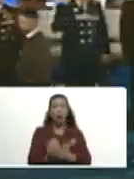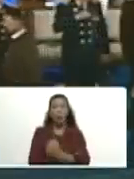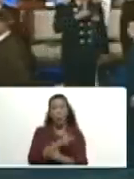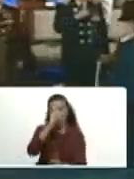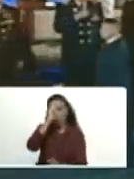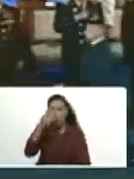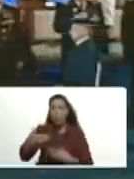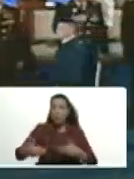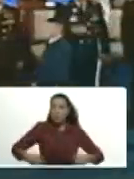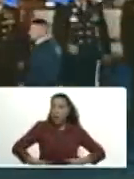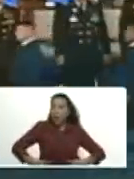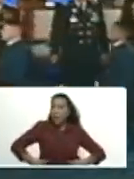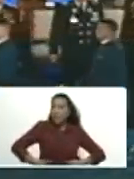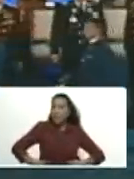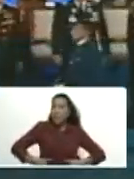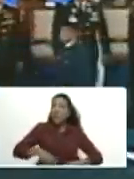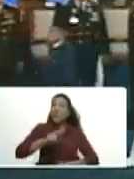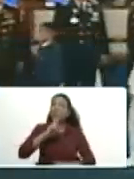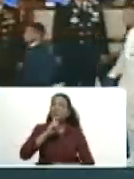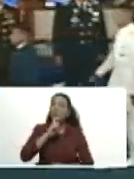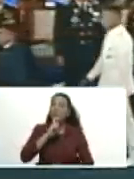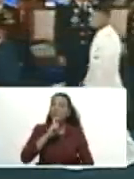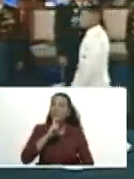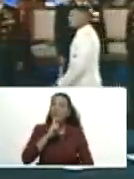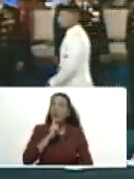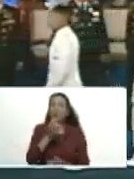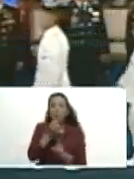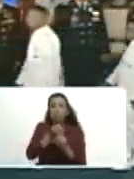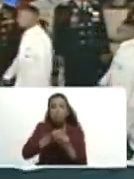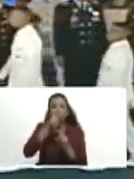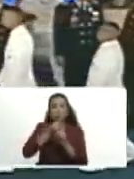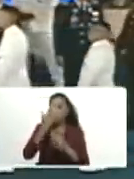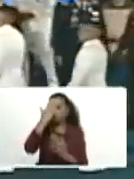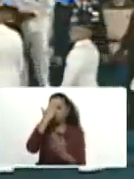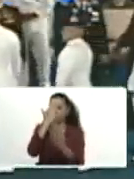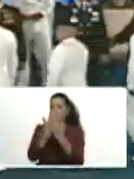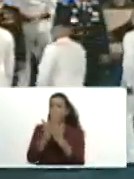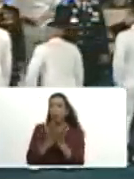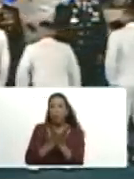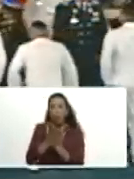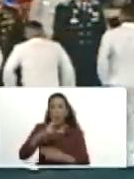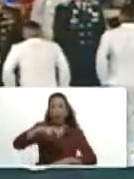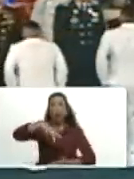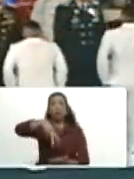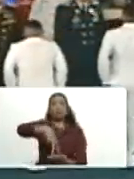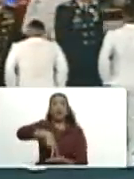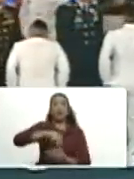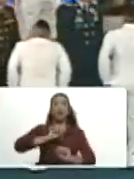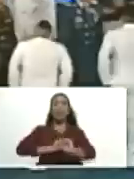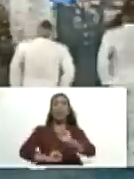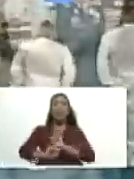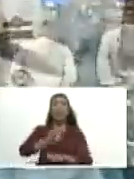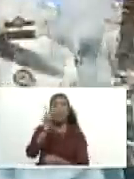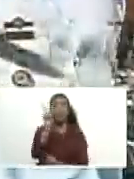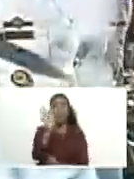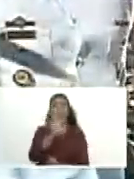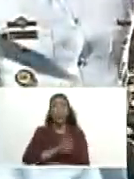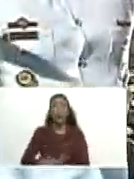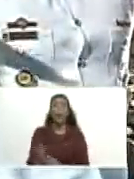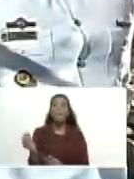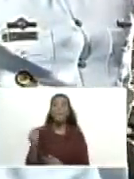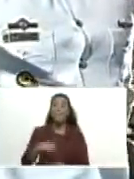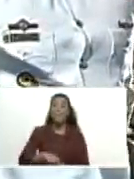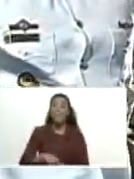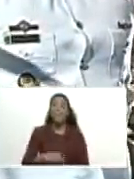enorme sacrificio, que han dado la cara y continúan de pie en la defensa de nuestro país y además